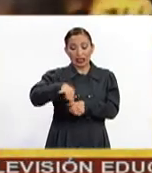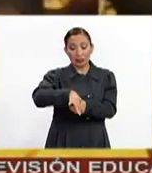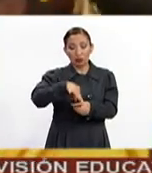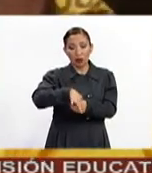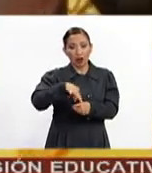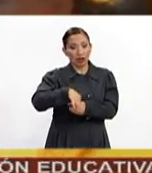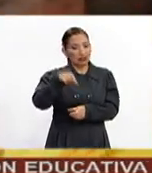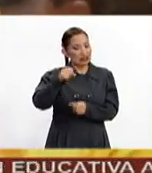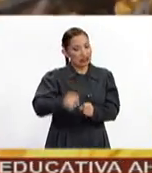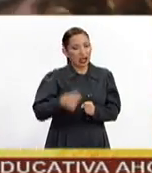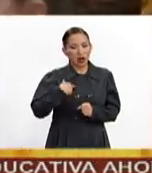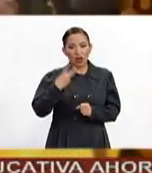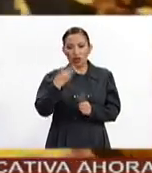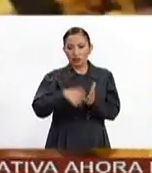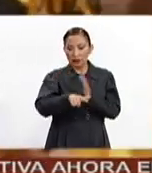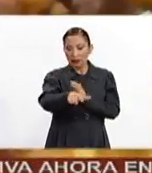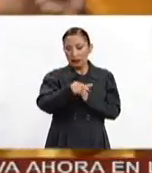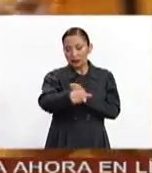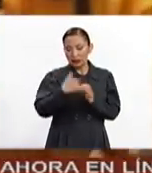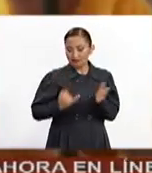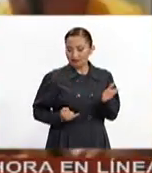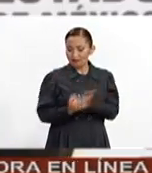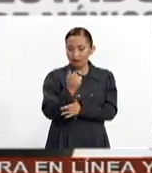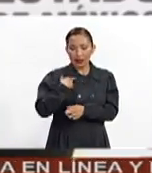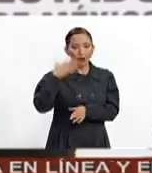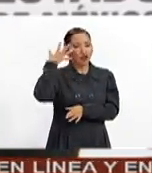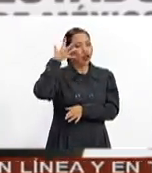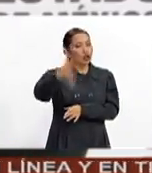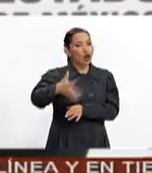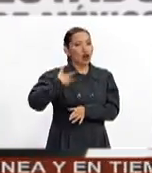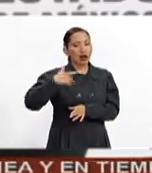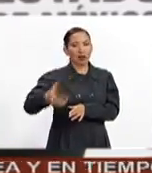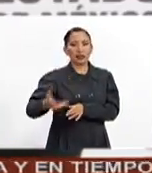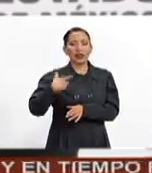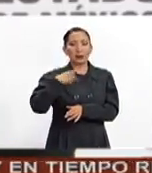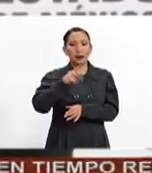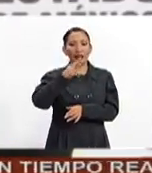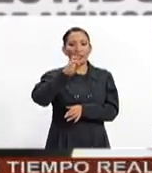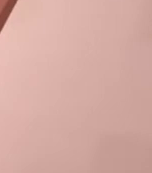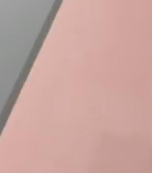elección y la presidencial de 2018 definirán el destino del Sol Azteca.